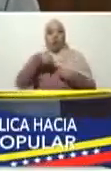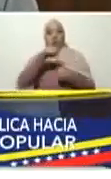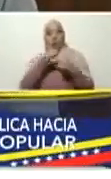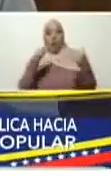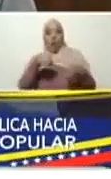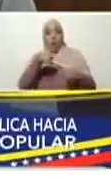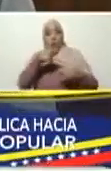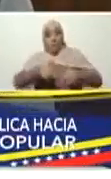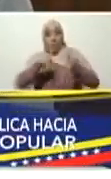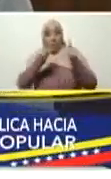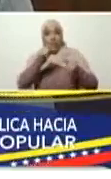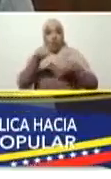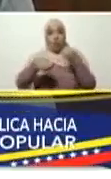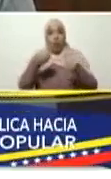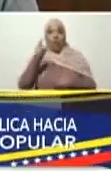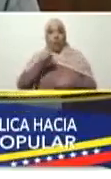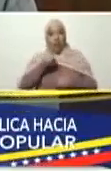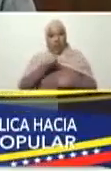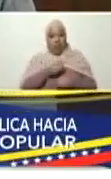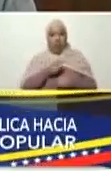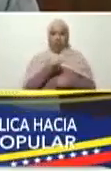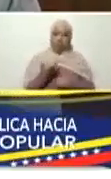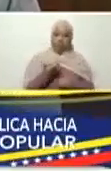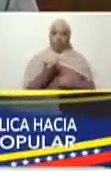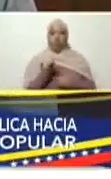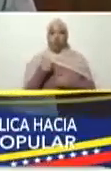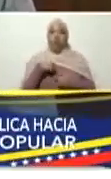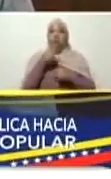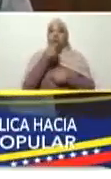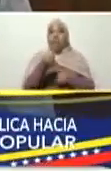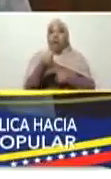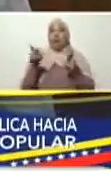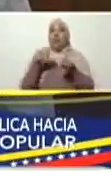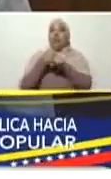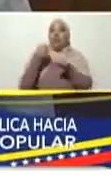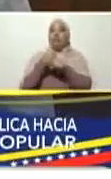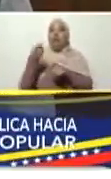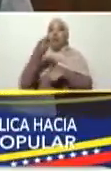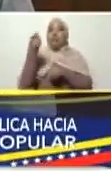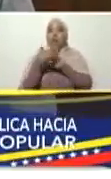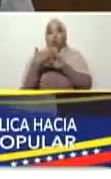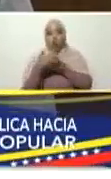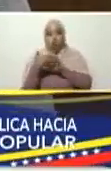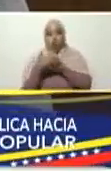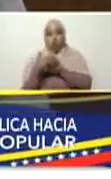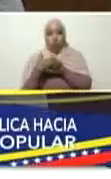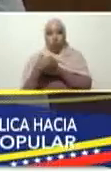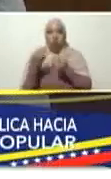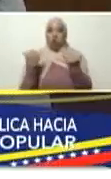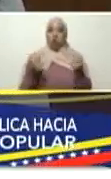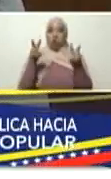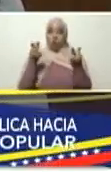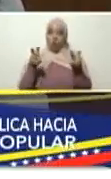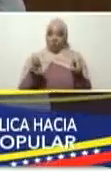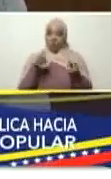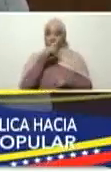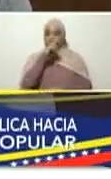autorización, que precisamente podemos hacerlo mucho más eficiente y mucho más ágil por vía de esta reforma.